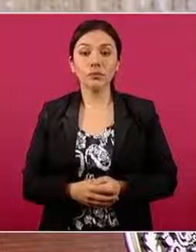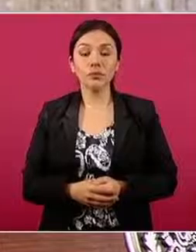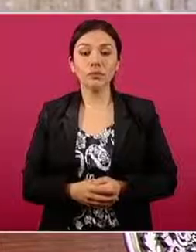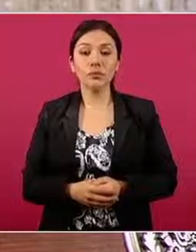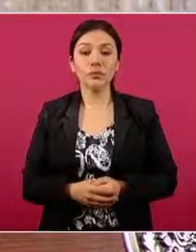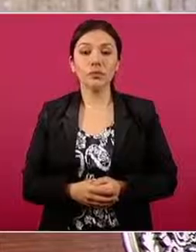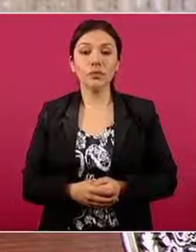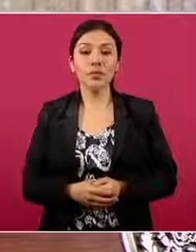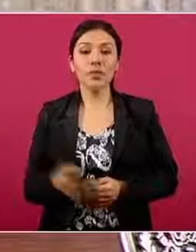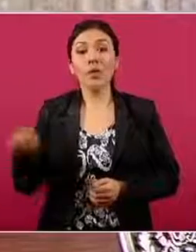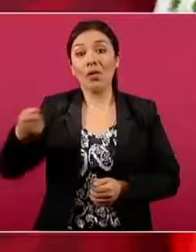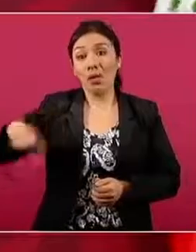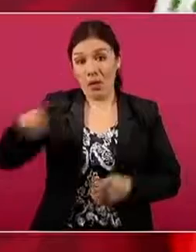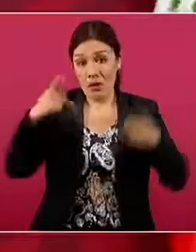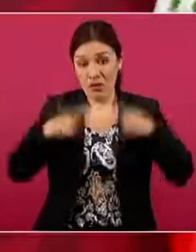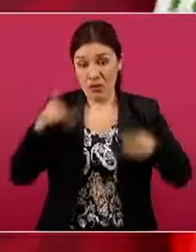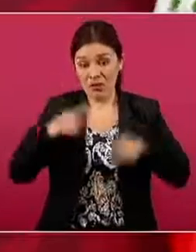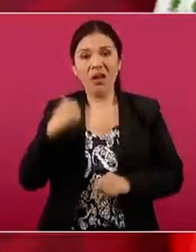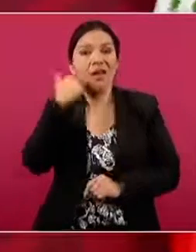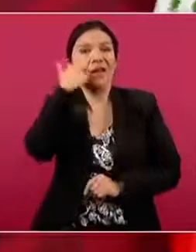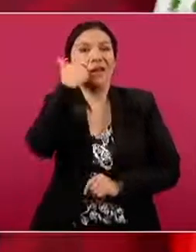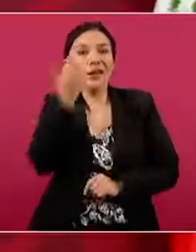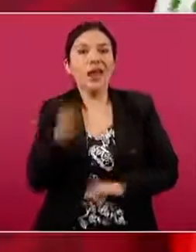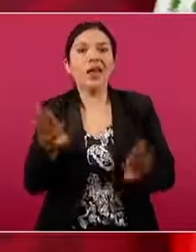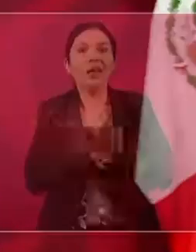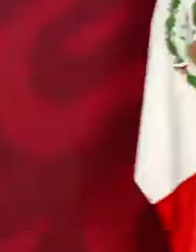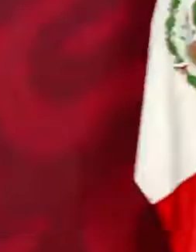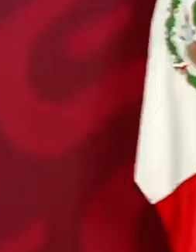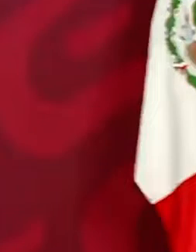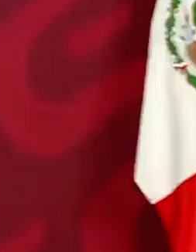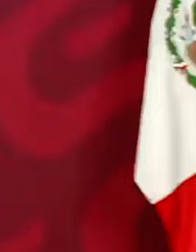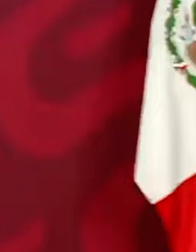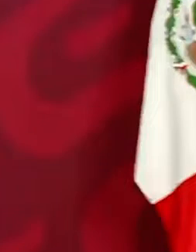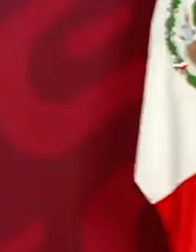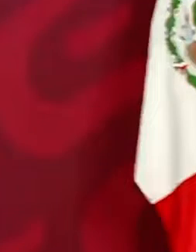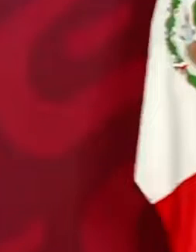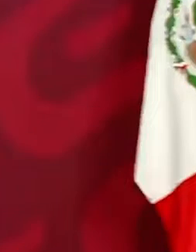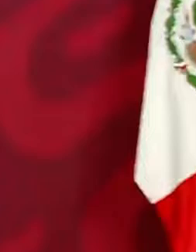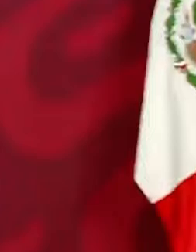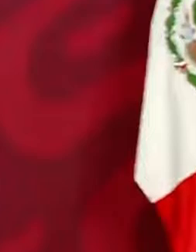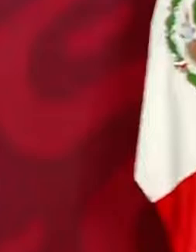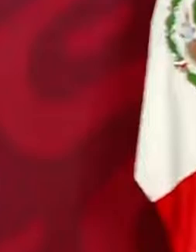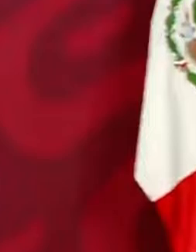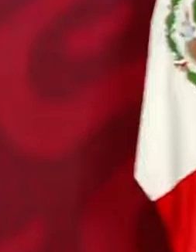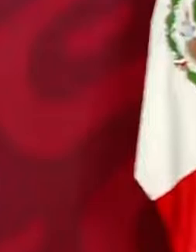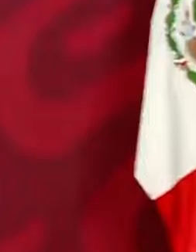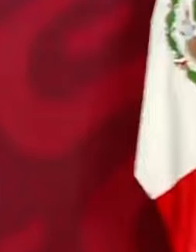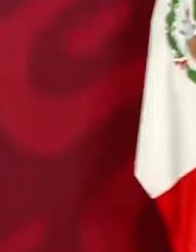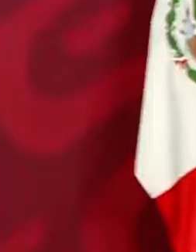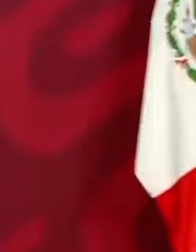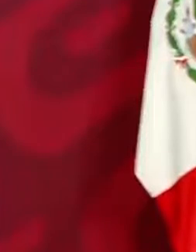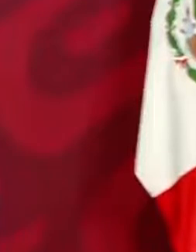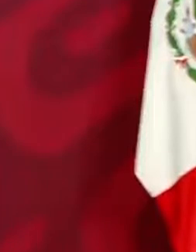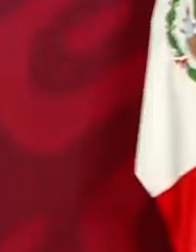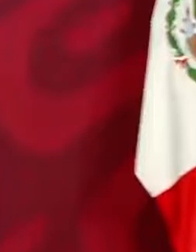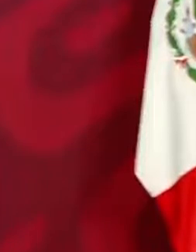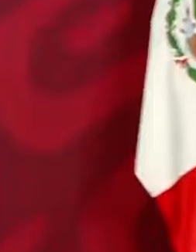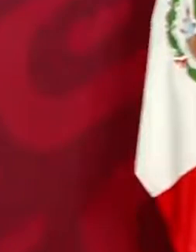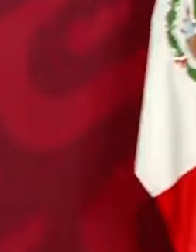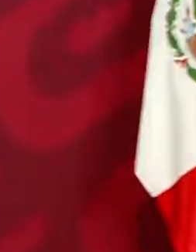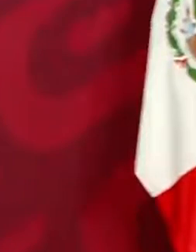tratan de frenar, de parar la transformación del país y